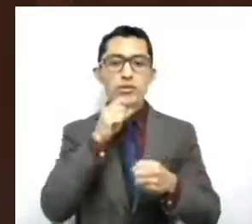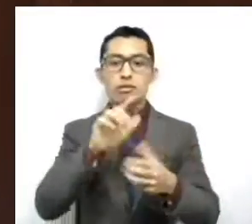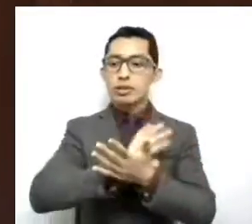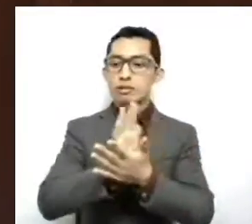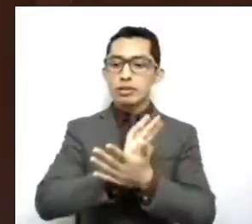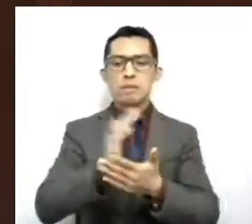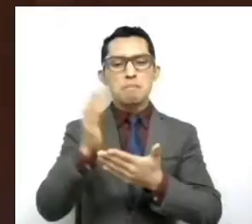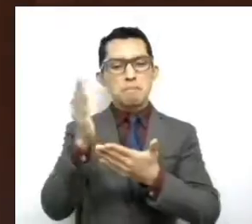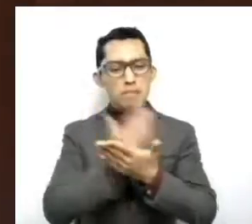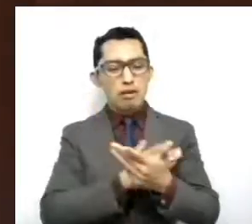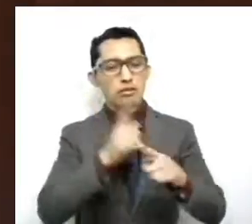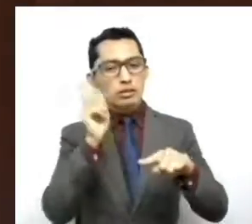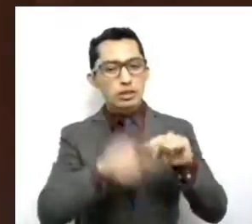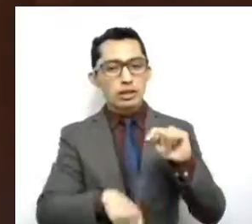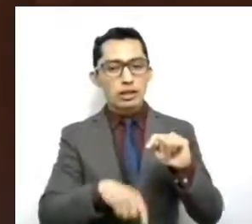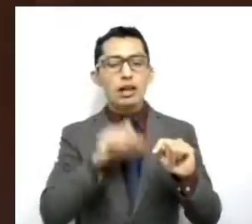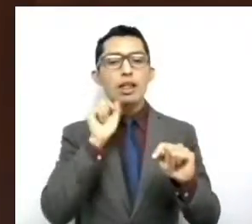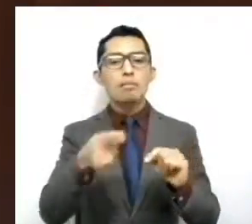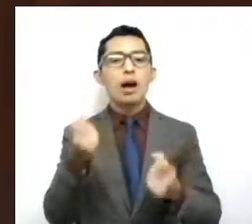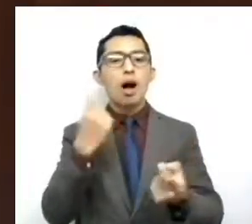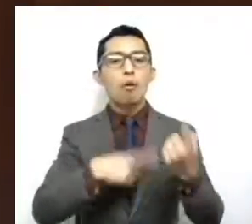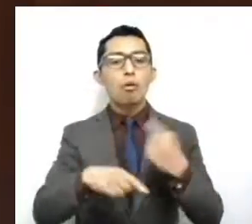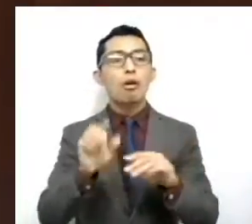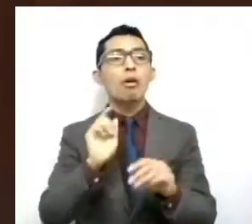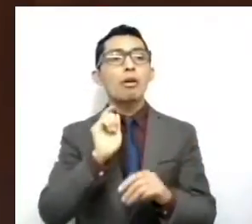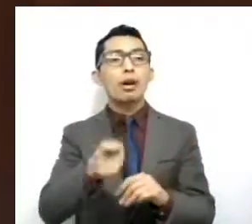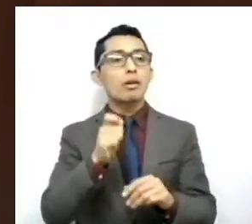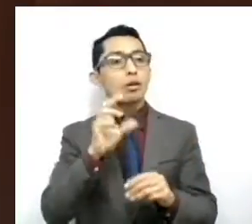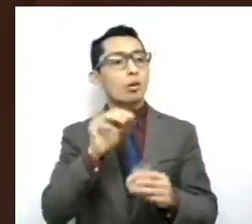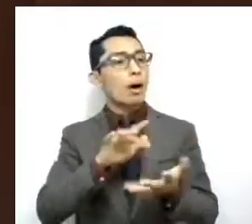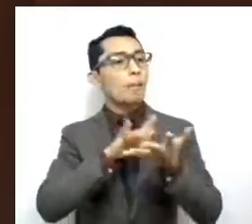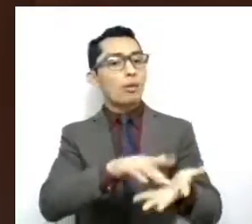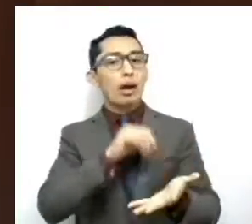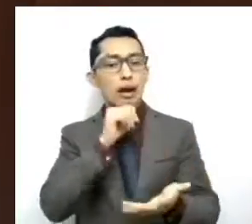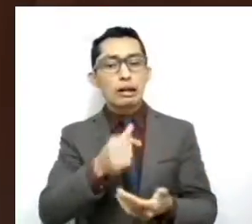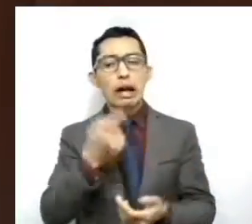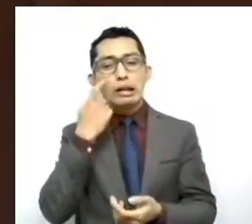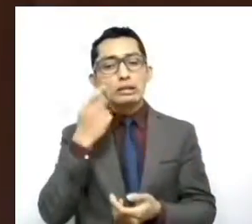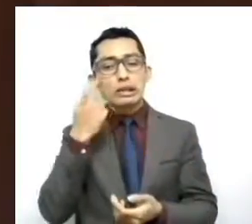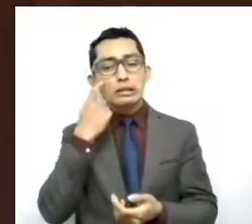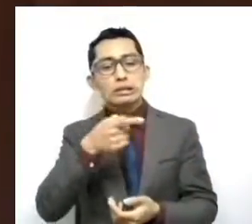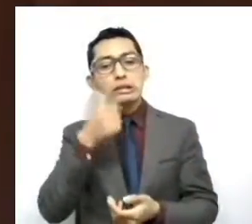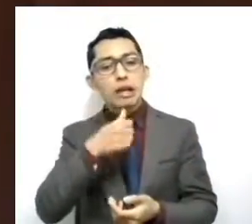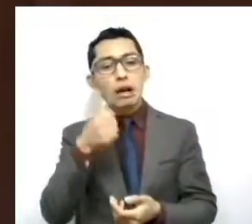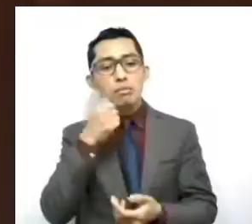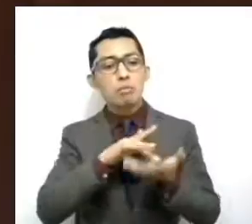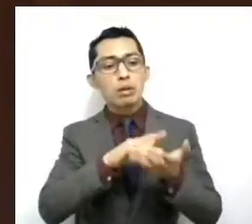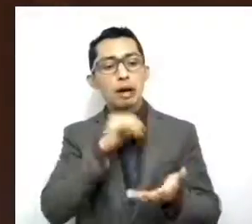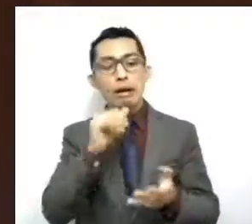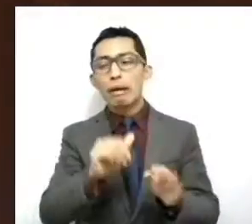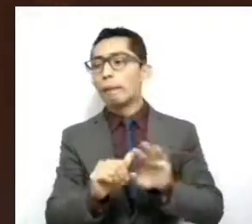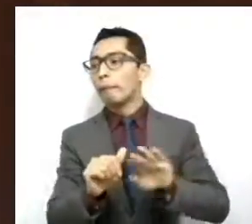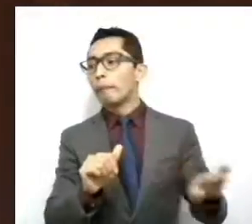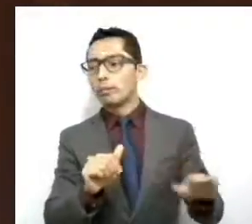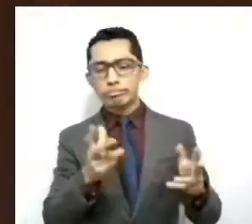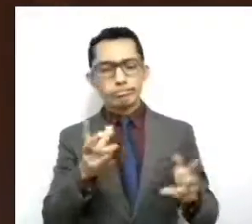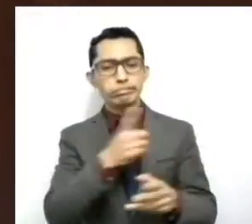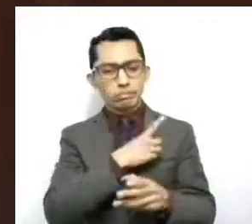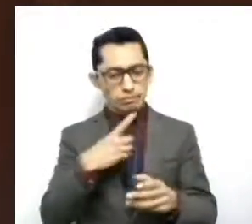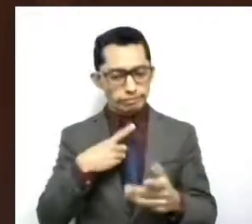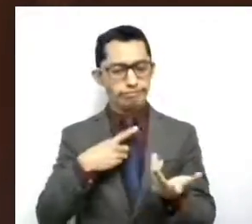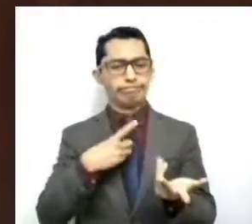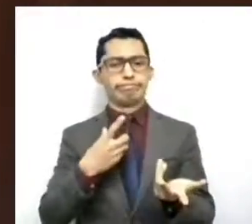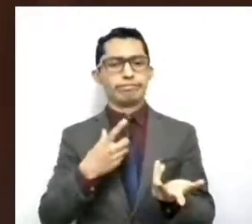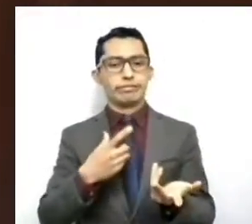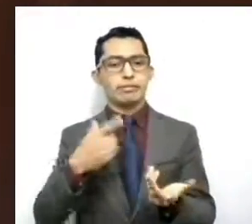discriminación e invisibilización de la que frecuentemente son víctimas. No olvidemos que el nombre es